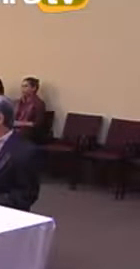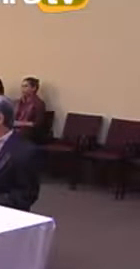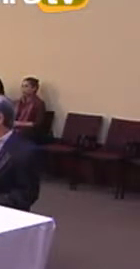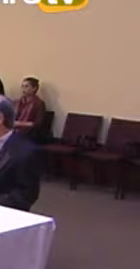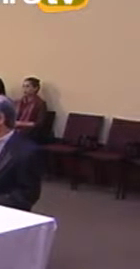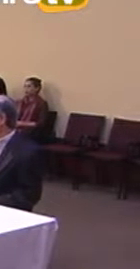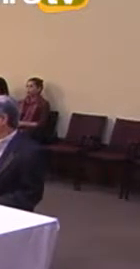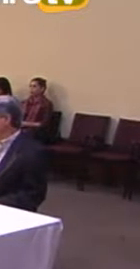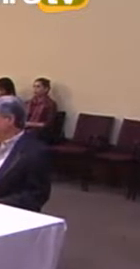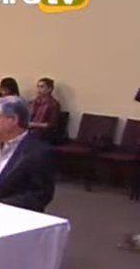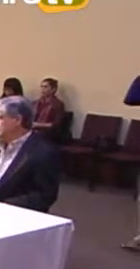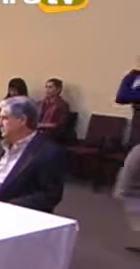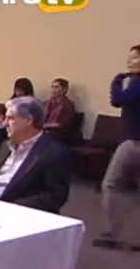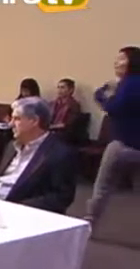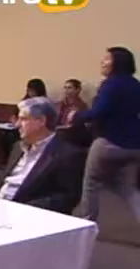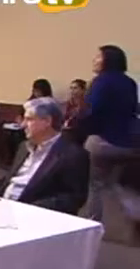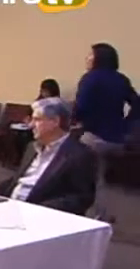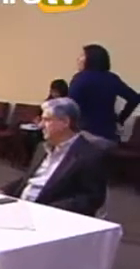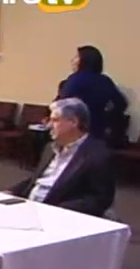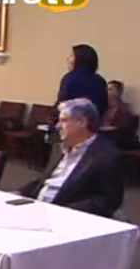Señora Susana Stiglitz Watson.